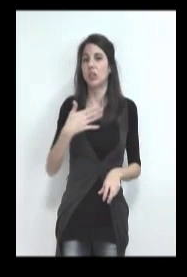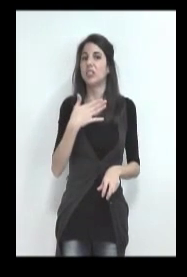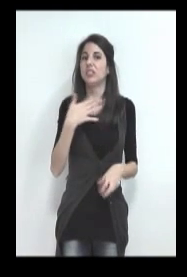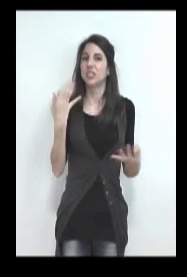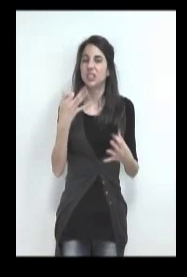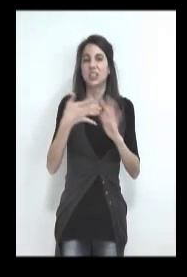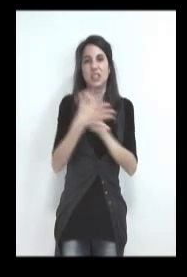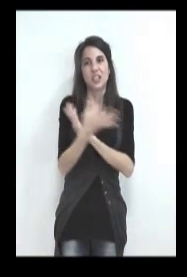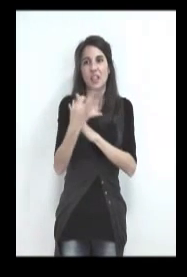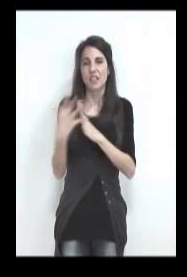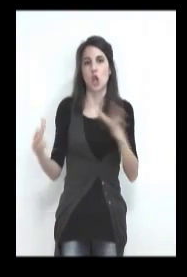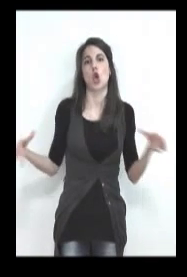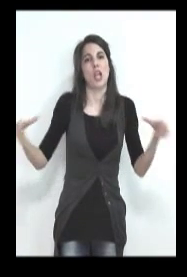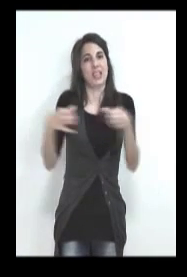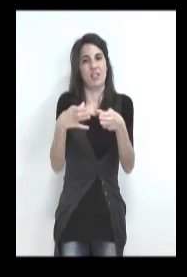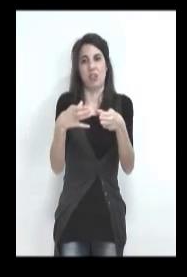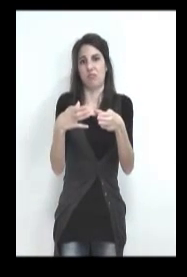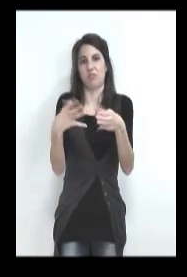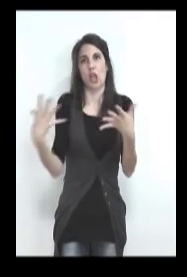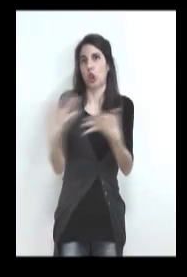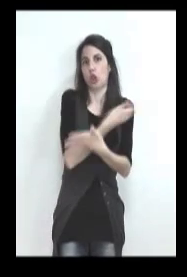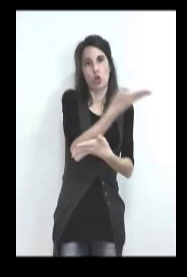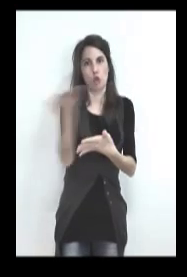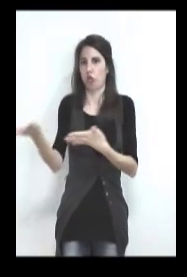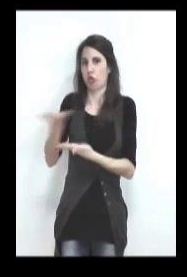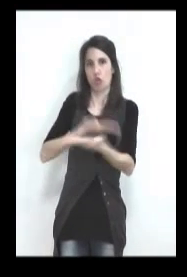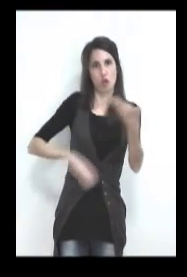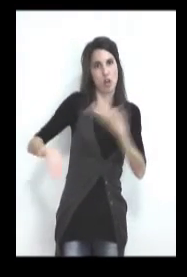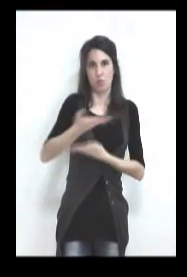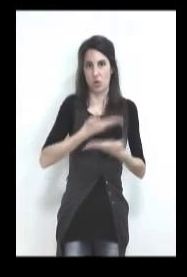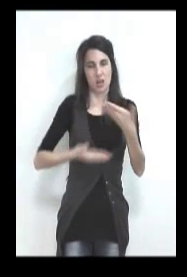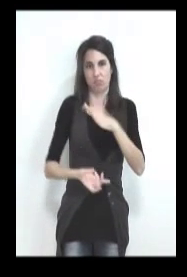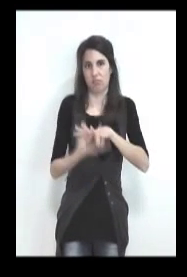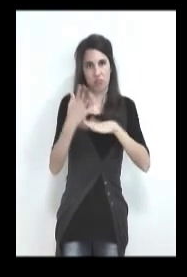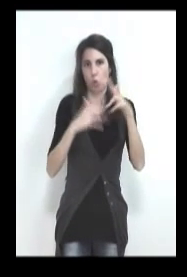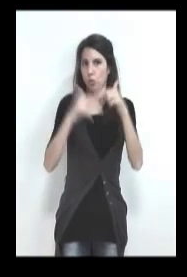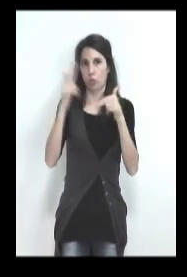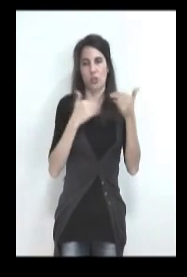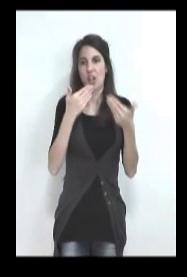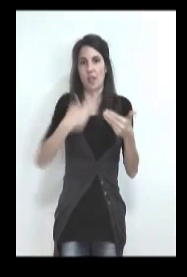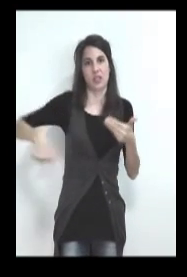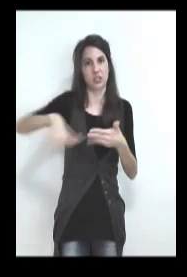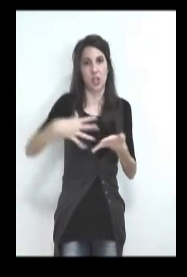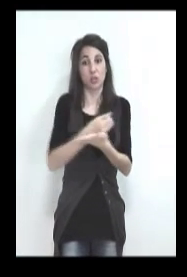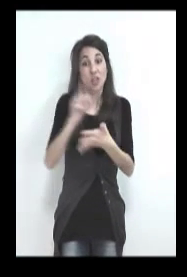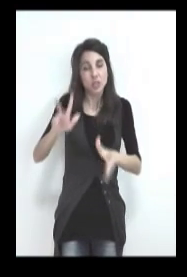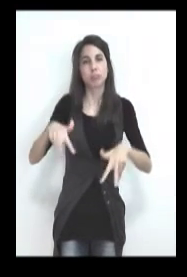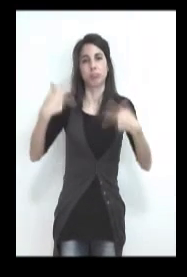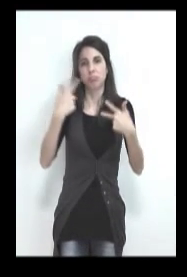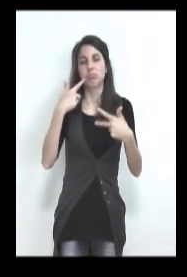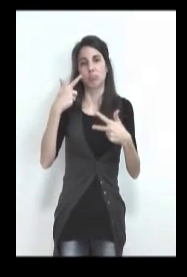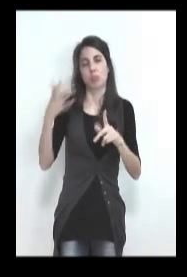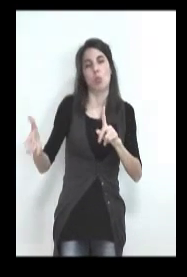forma colectiva, entre todos, y que eso es lo que nos va a permitir alcanzar los objetivos